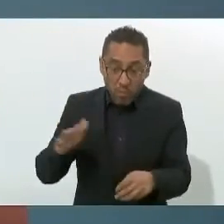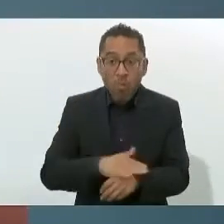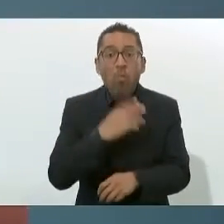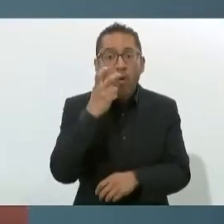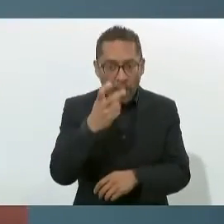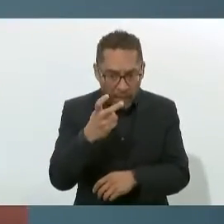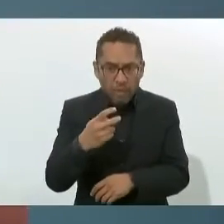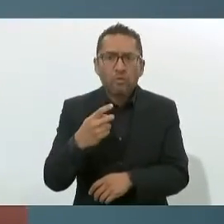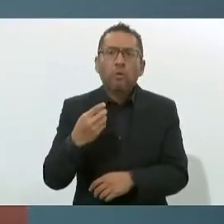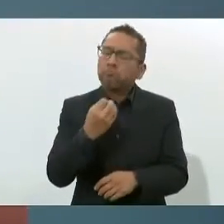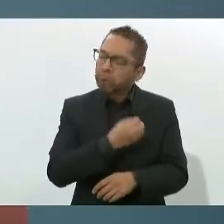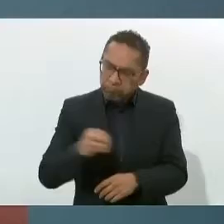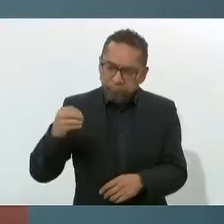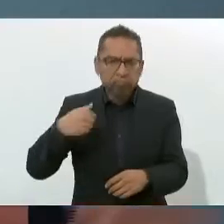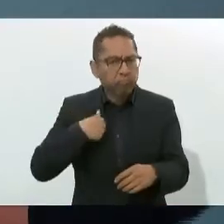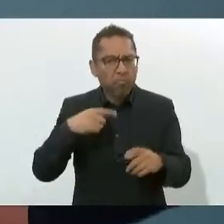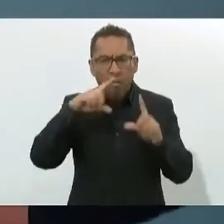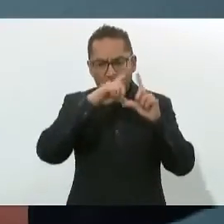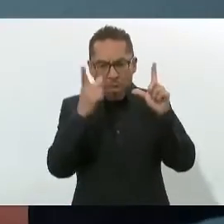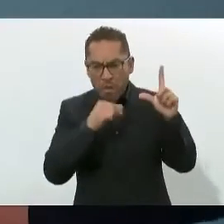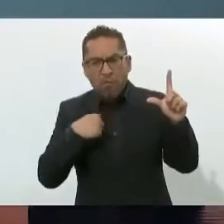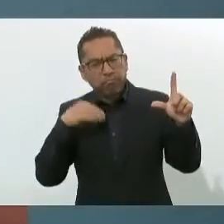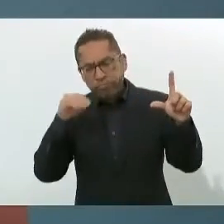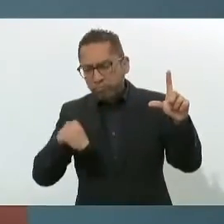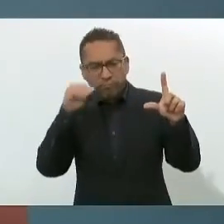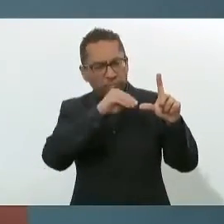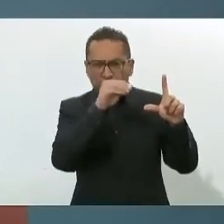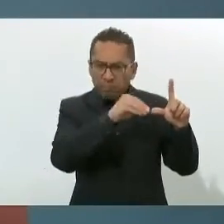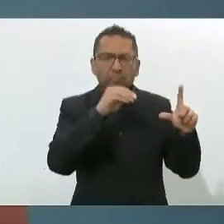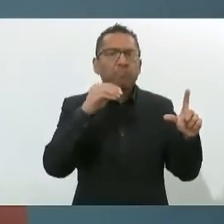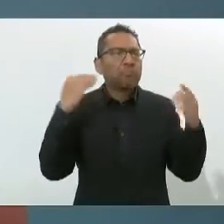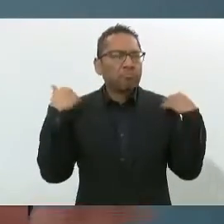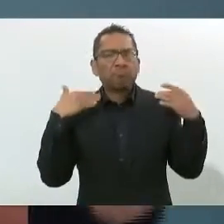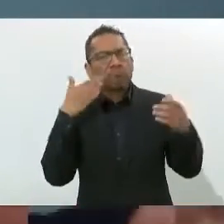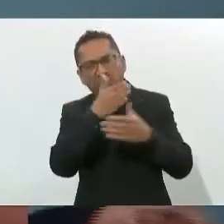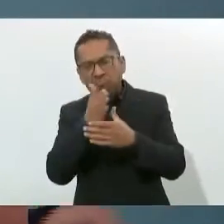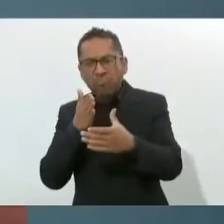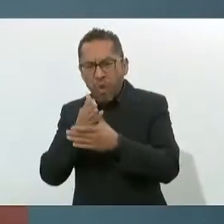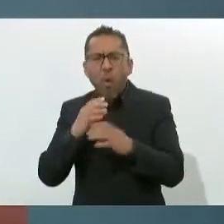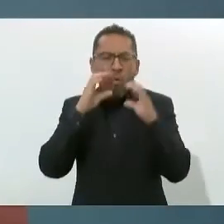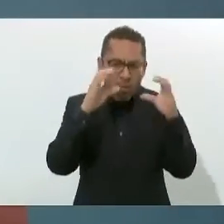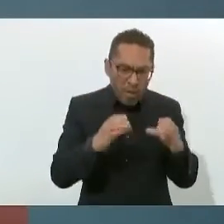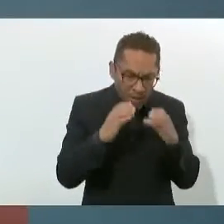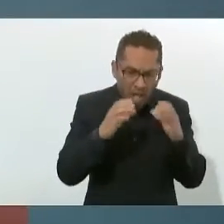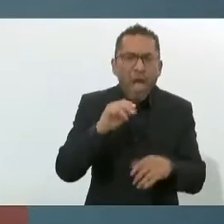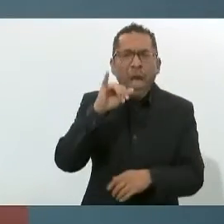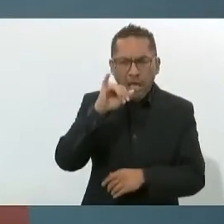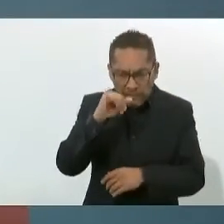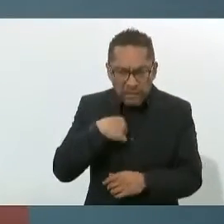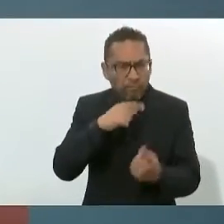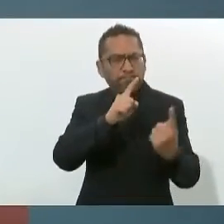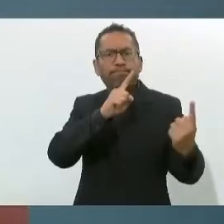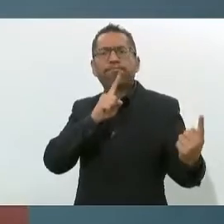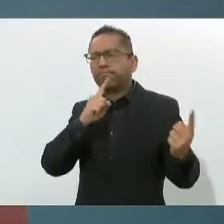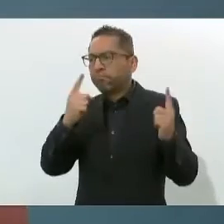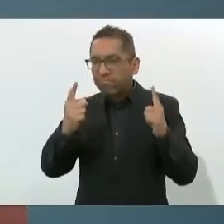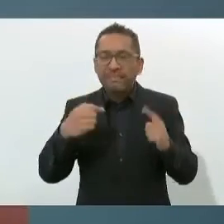recorriendo el país, con cuidado, desde luego, guardando sana distancia. Me da